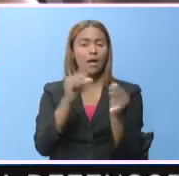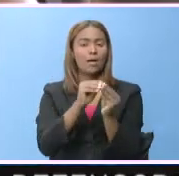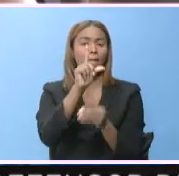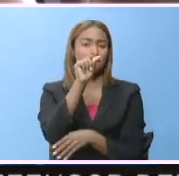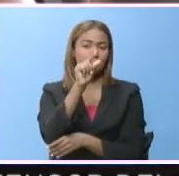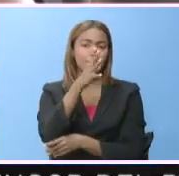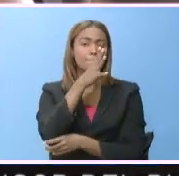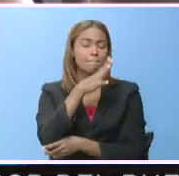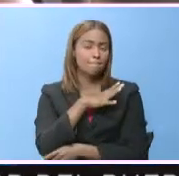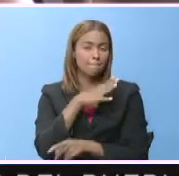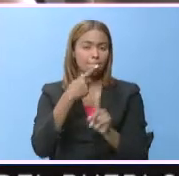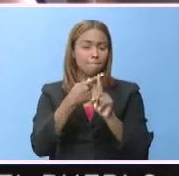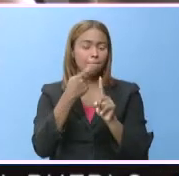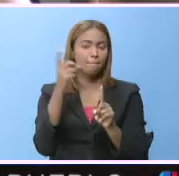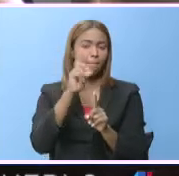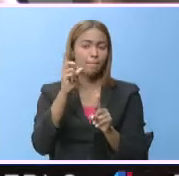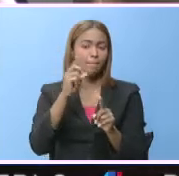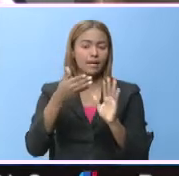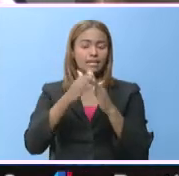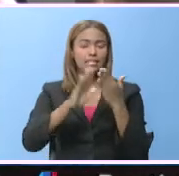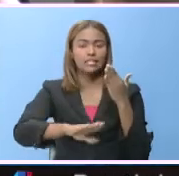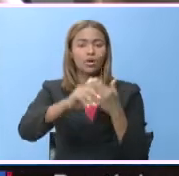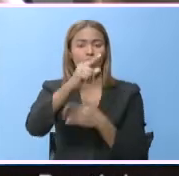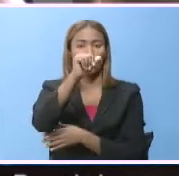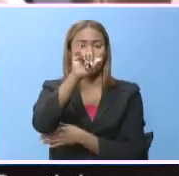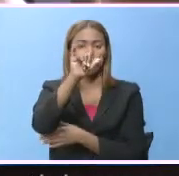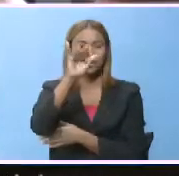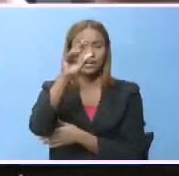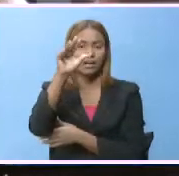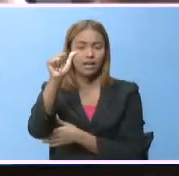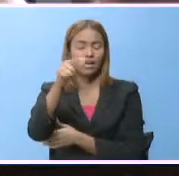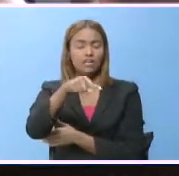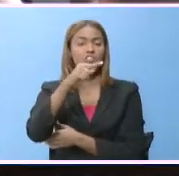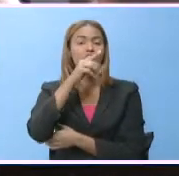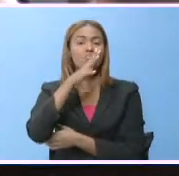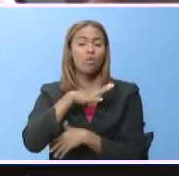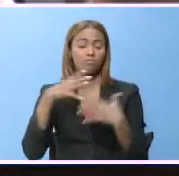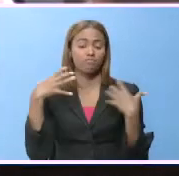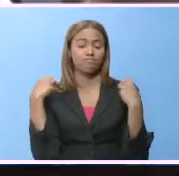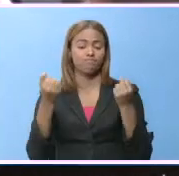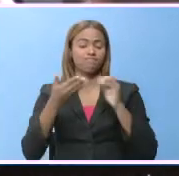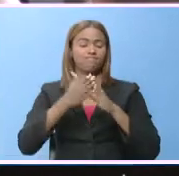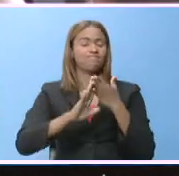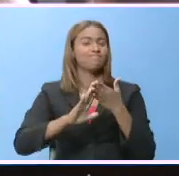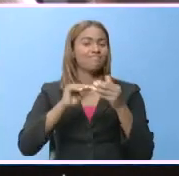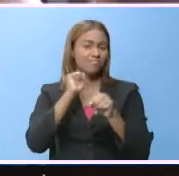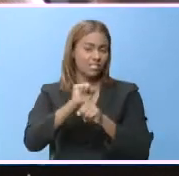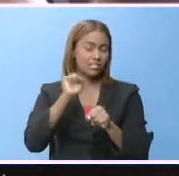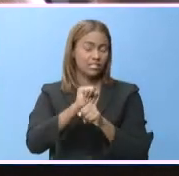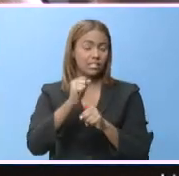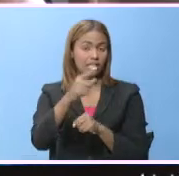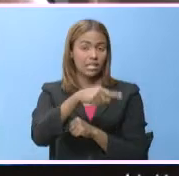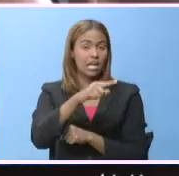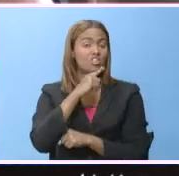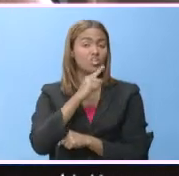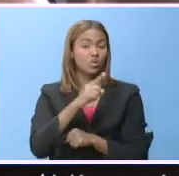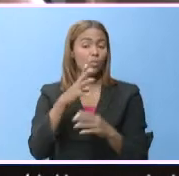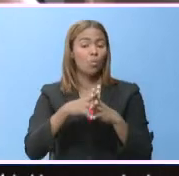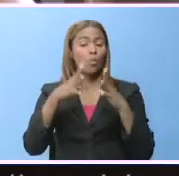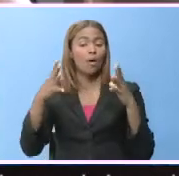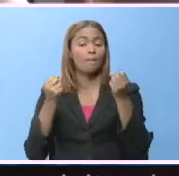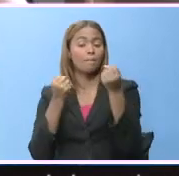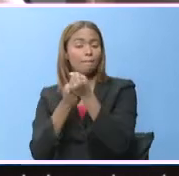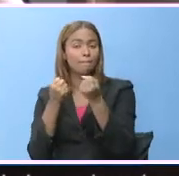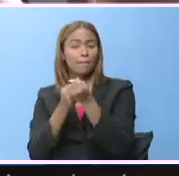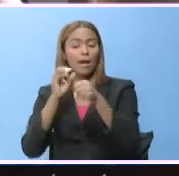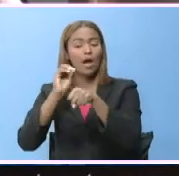damas procedentes del sector de La Guayiga, que son líderes comunitarias, quienes son multiplicadoras